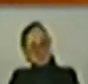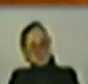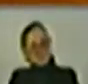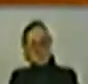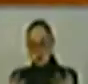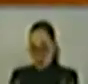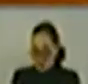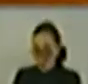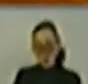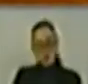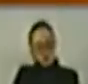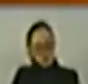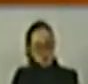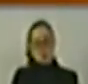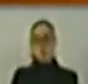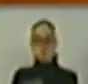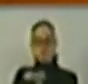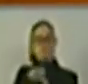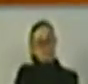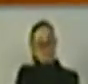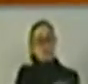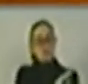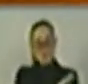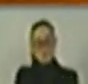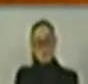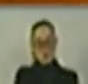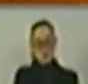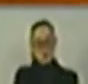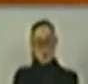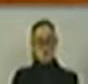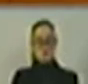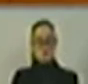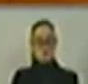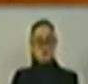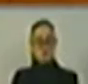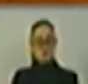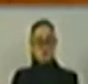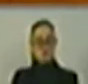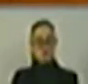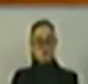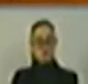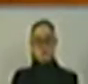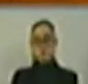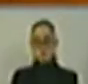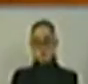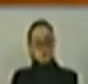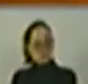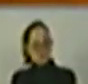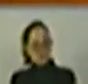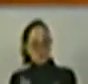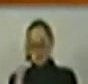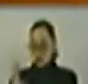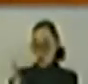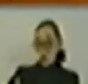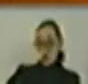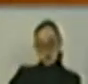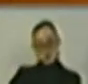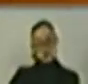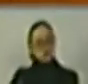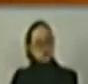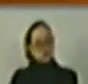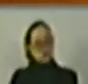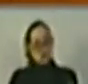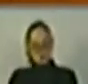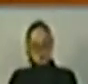en equipo podemos lograr grandes cosas por nuestra nación. Todos ellos son motivo de orgullo y dignos